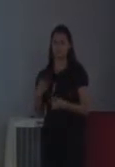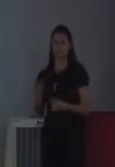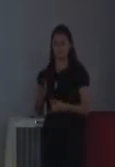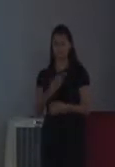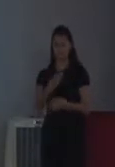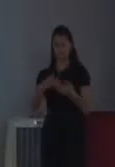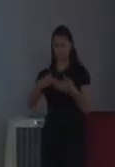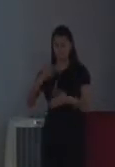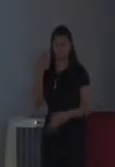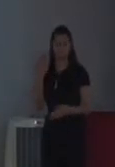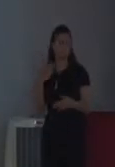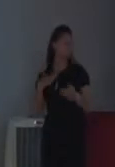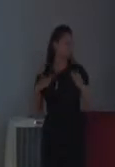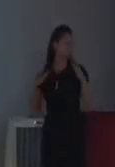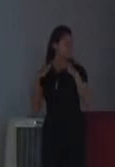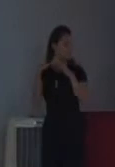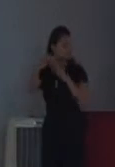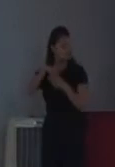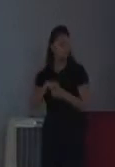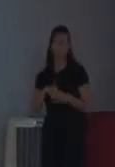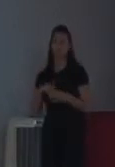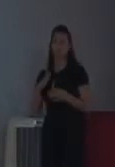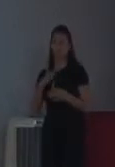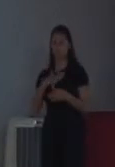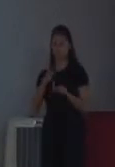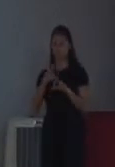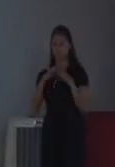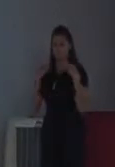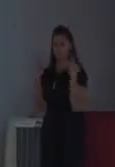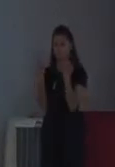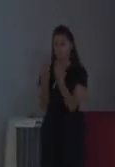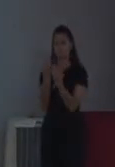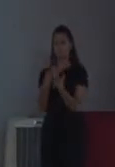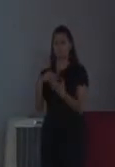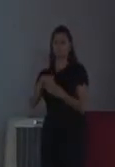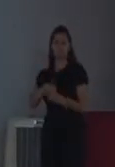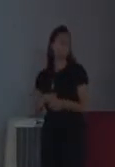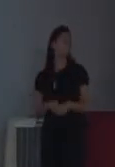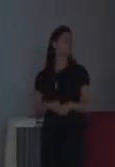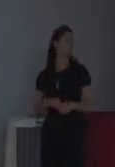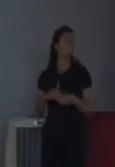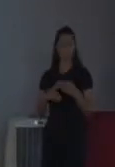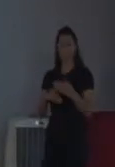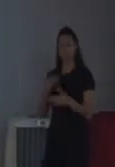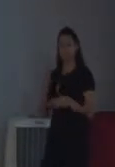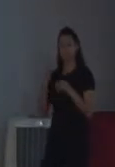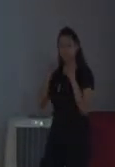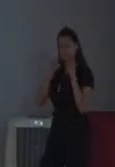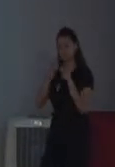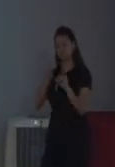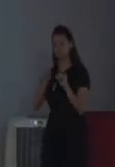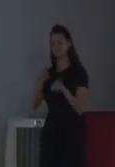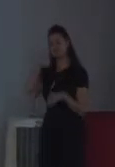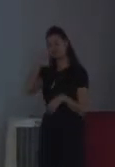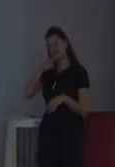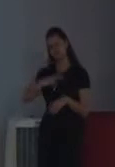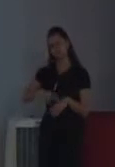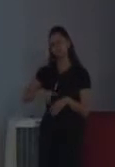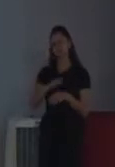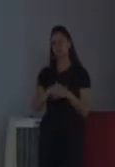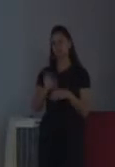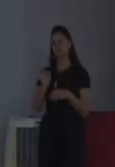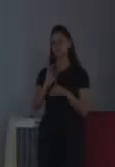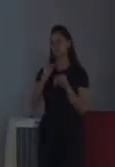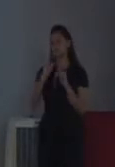desde nuestras casas, desde nuestras familias, ¿sí?, a inculcarles a nuestros hijos o